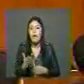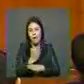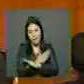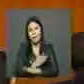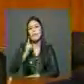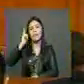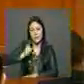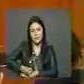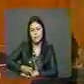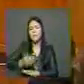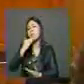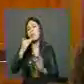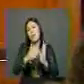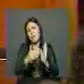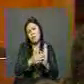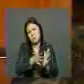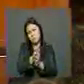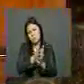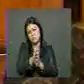sentencia, por ejemplo,